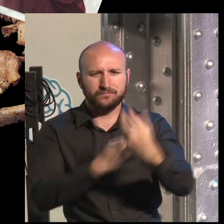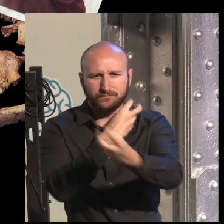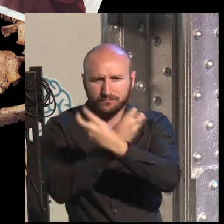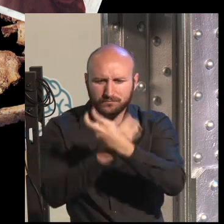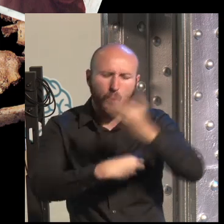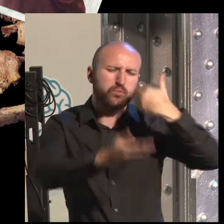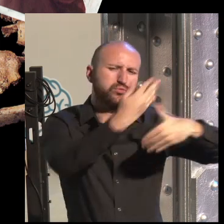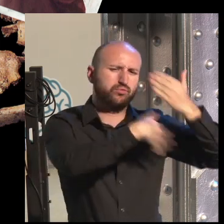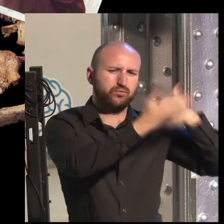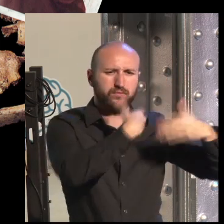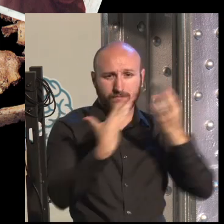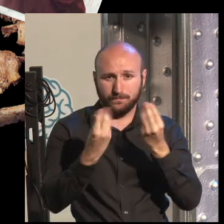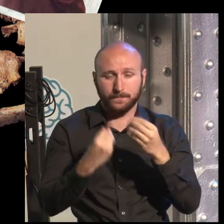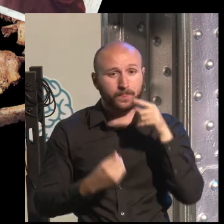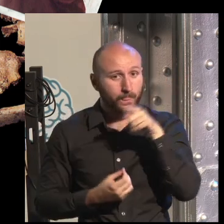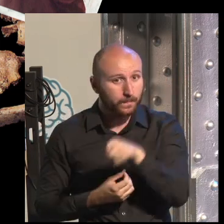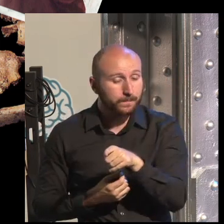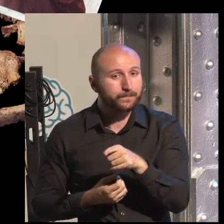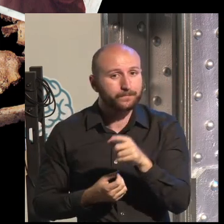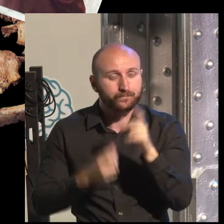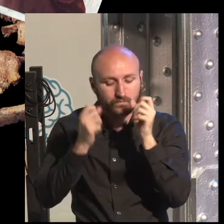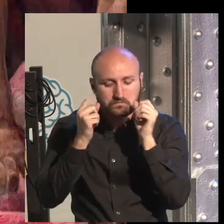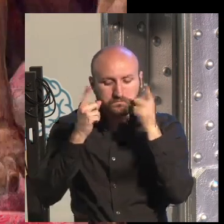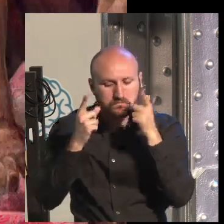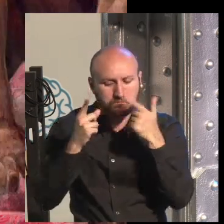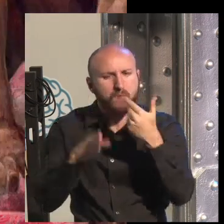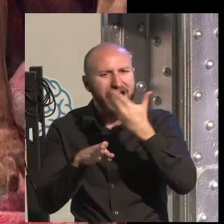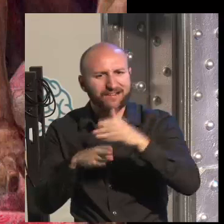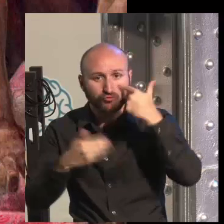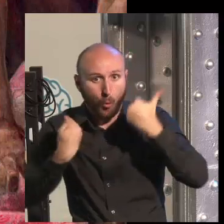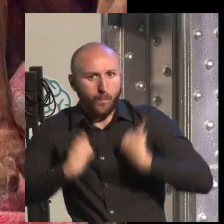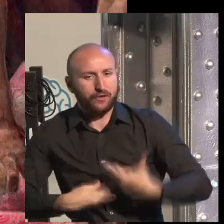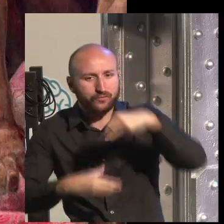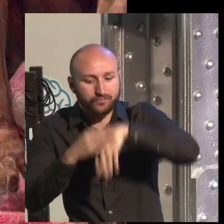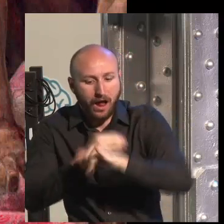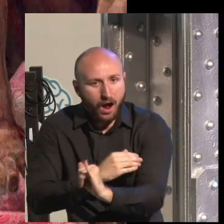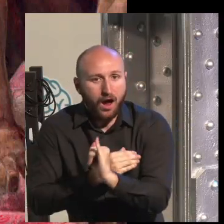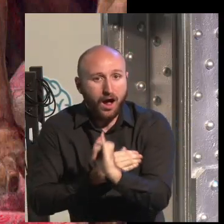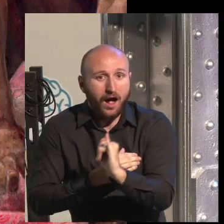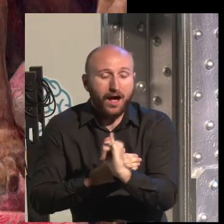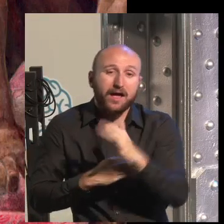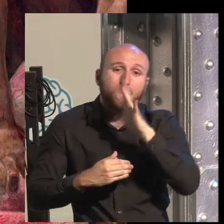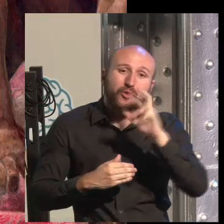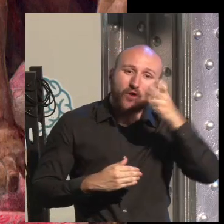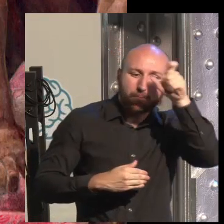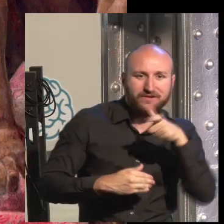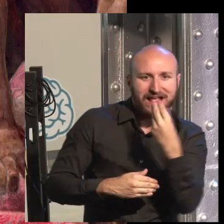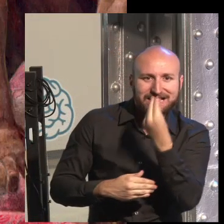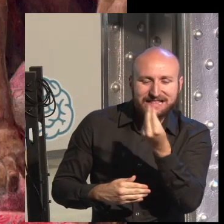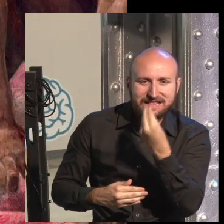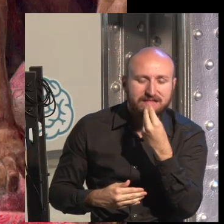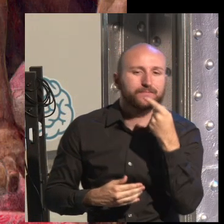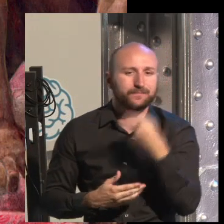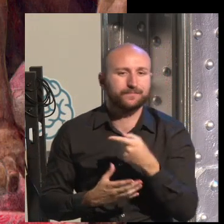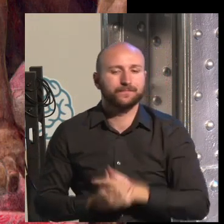años en el que se encuentran muchos restos humanos que están ahí porque se los han comido otros seres humanos. Una pregunta